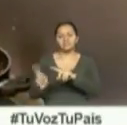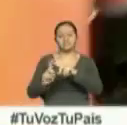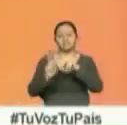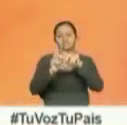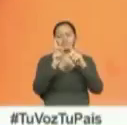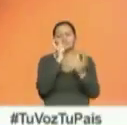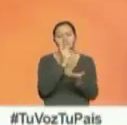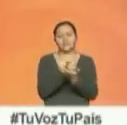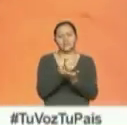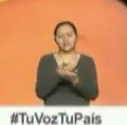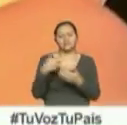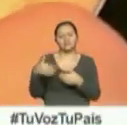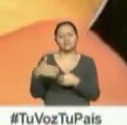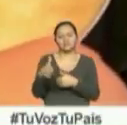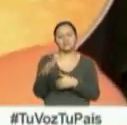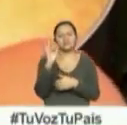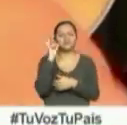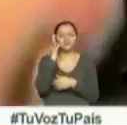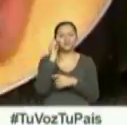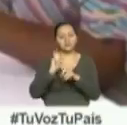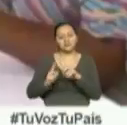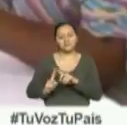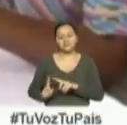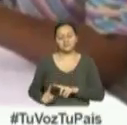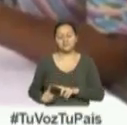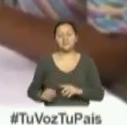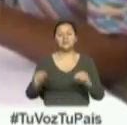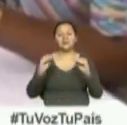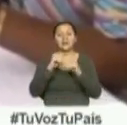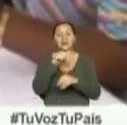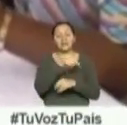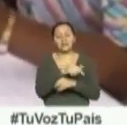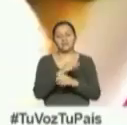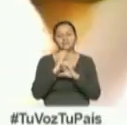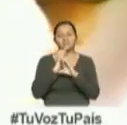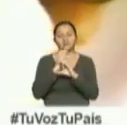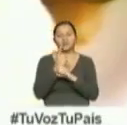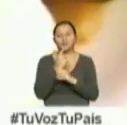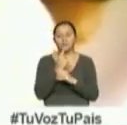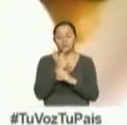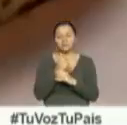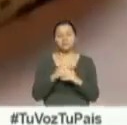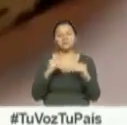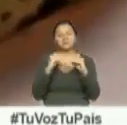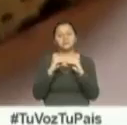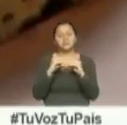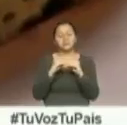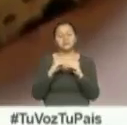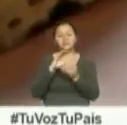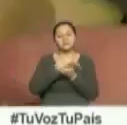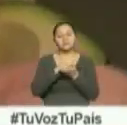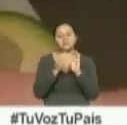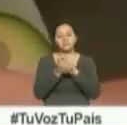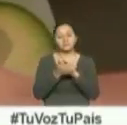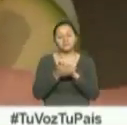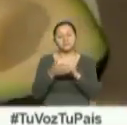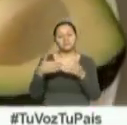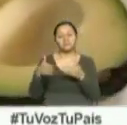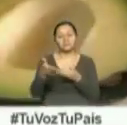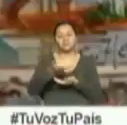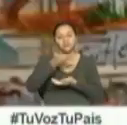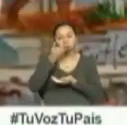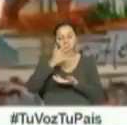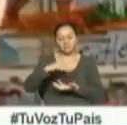los mariscos y las frutas tropicales. De allí nacen la cocada, el encocado, el tapao y el famoso